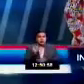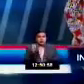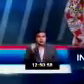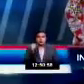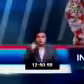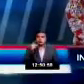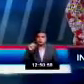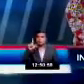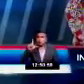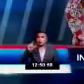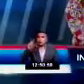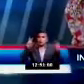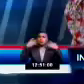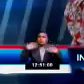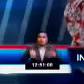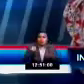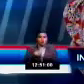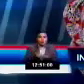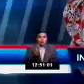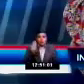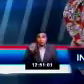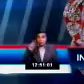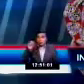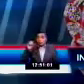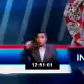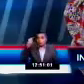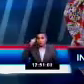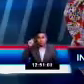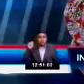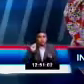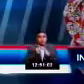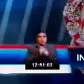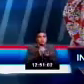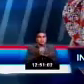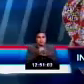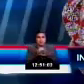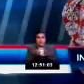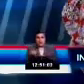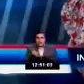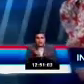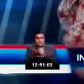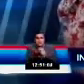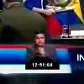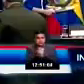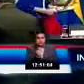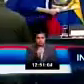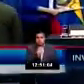ISPOL relacionadas a compras de bonos del Estado a través de intermediarios.